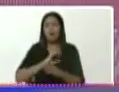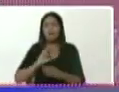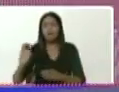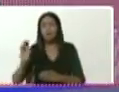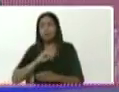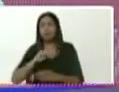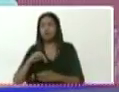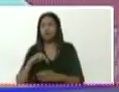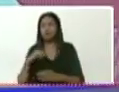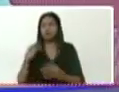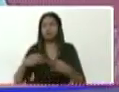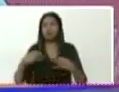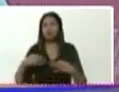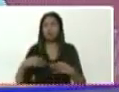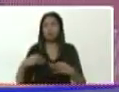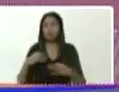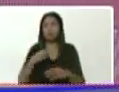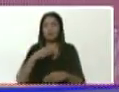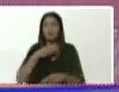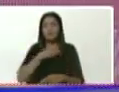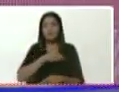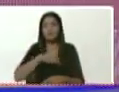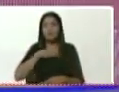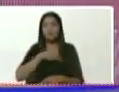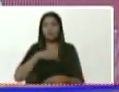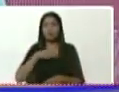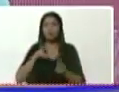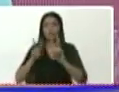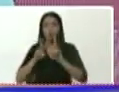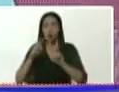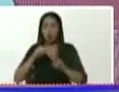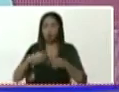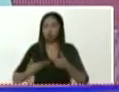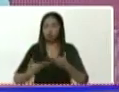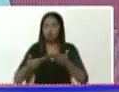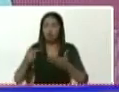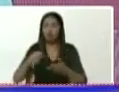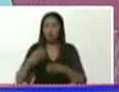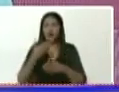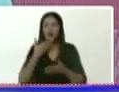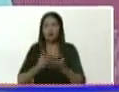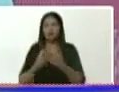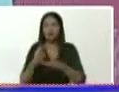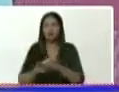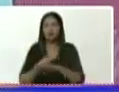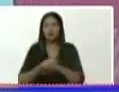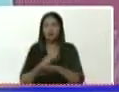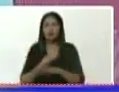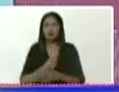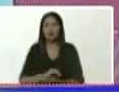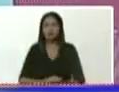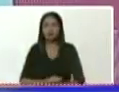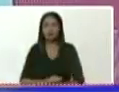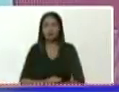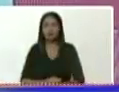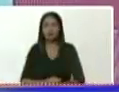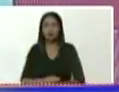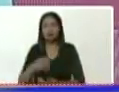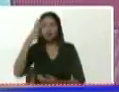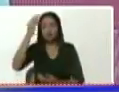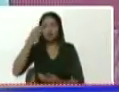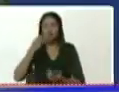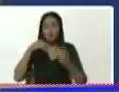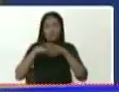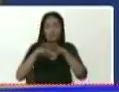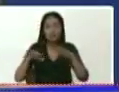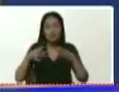de sencillo, gran misión vivienda Venezuela. Tenemos un regalo hoy. Gracias, gobernador Héctor Rodríguez. Que Dios los